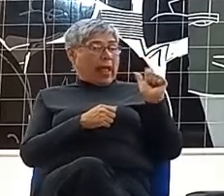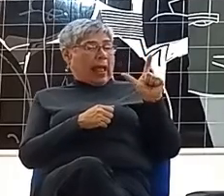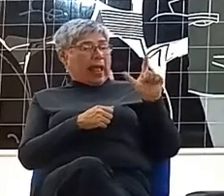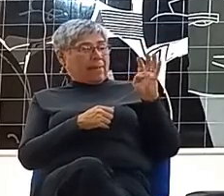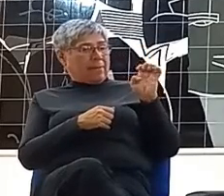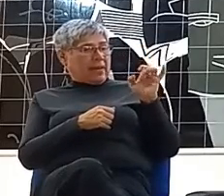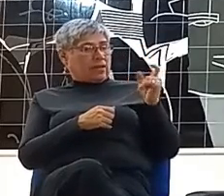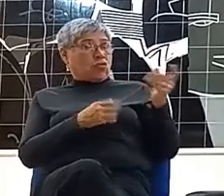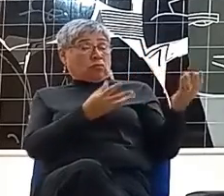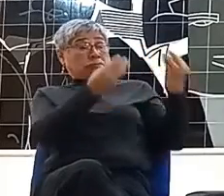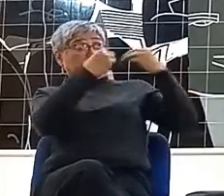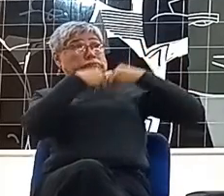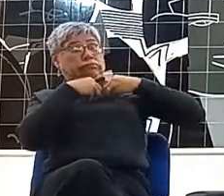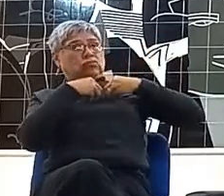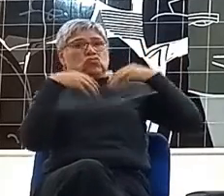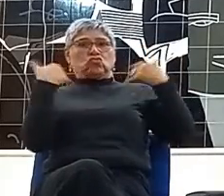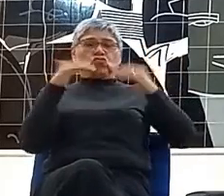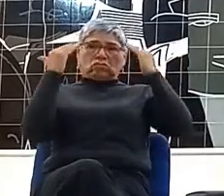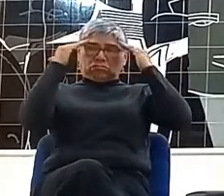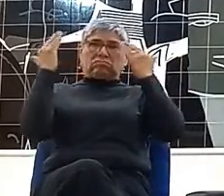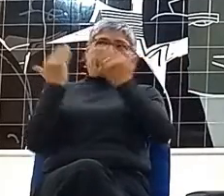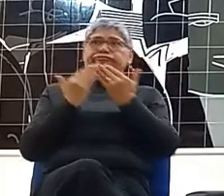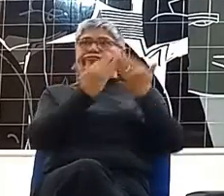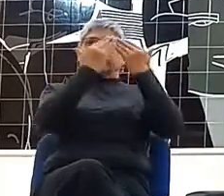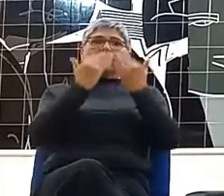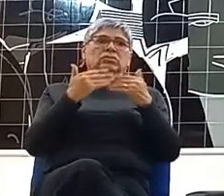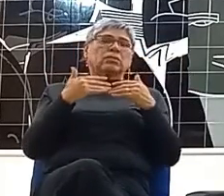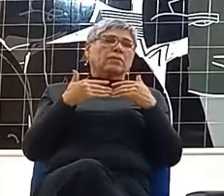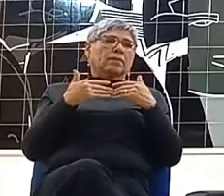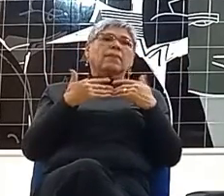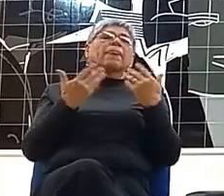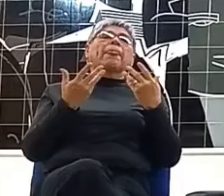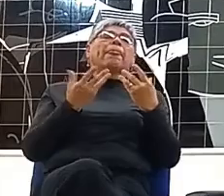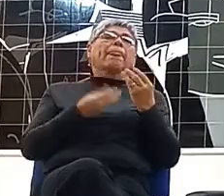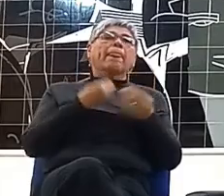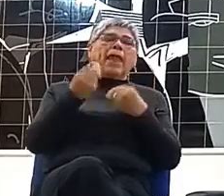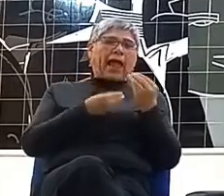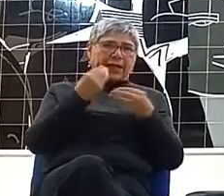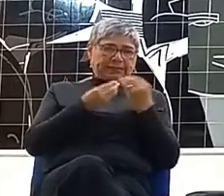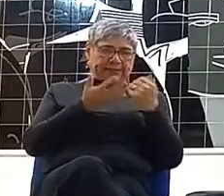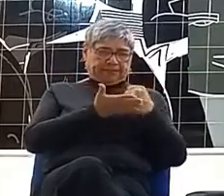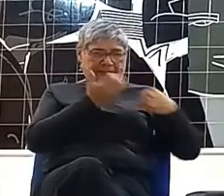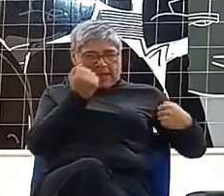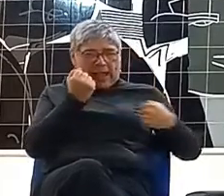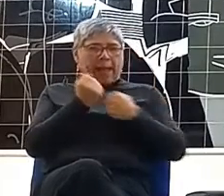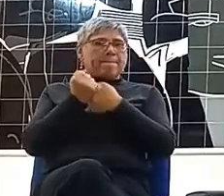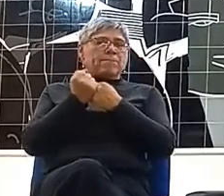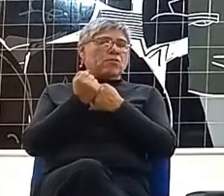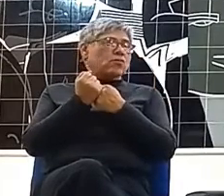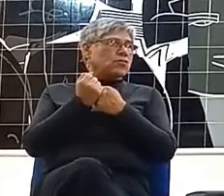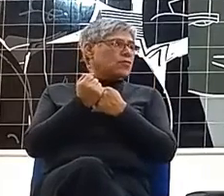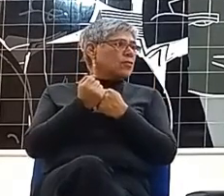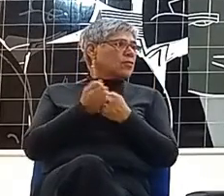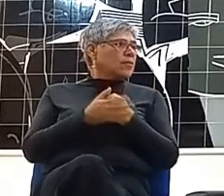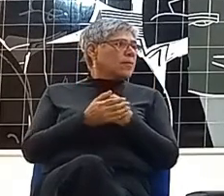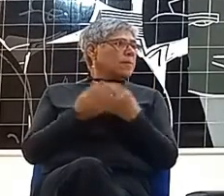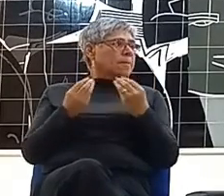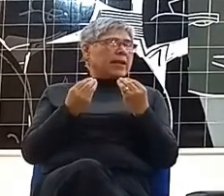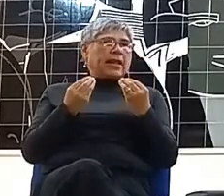con una formación académica que pone que le sirve de base